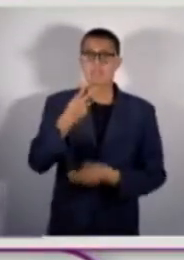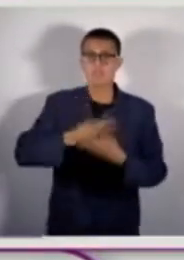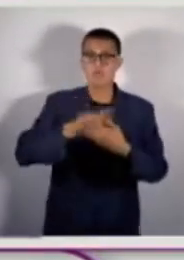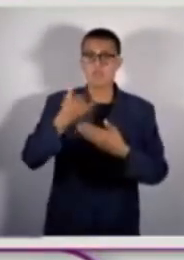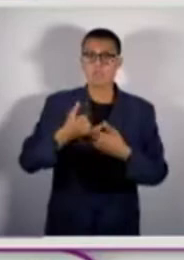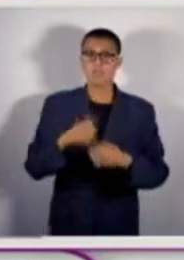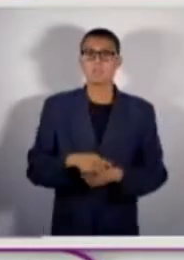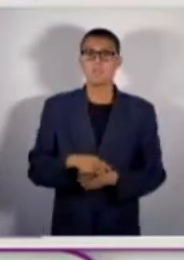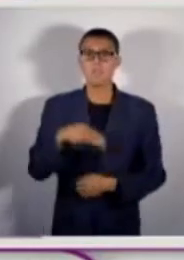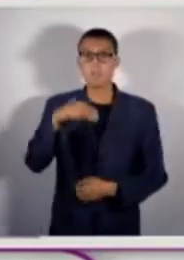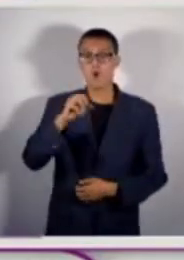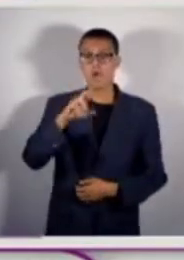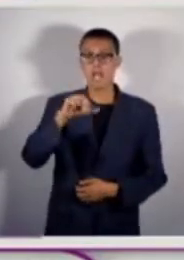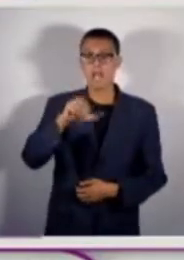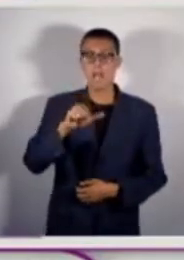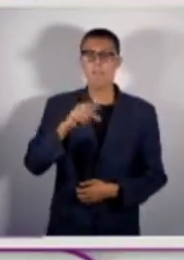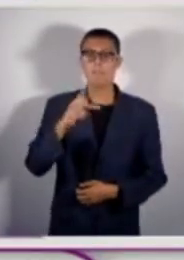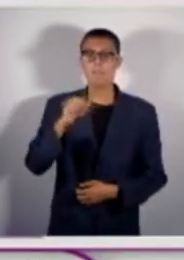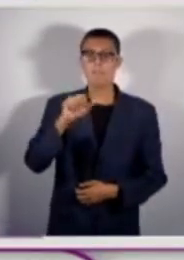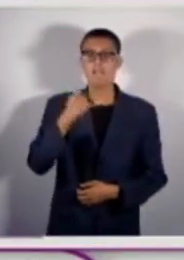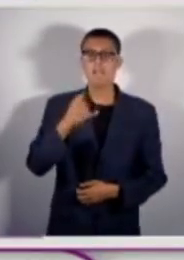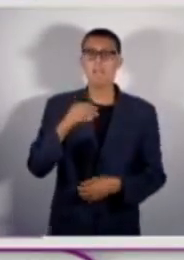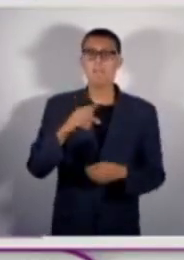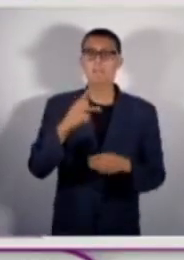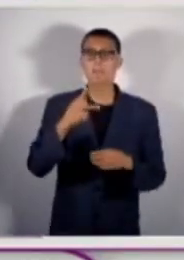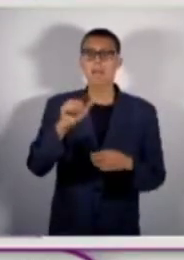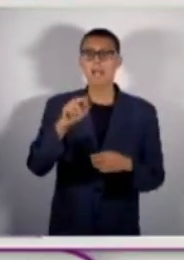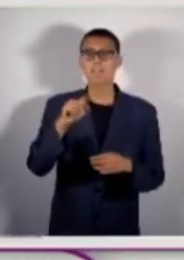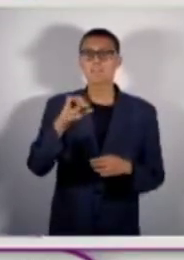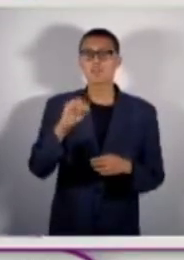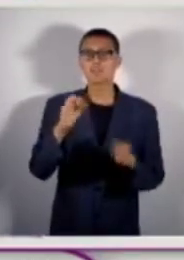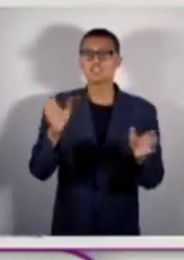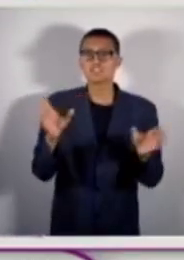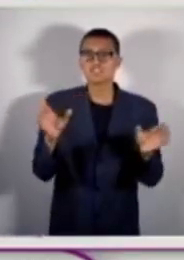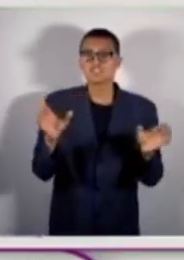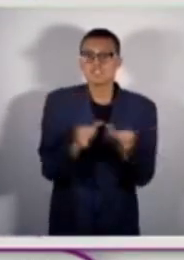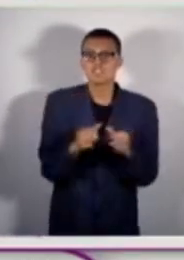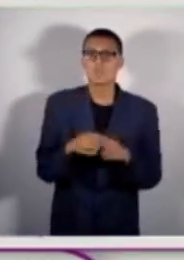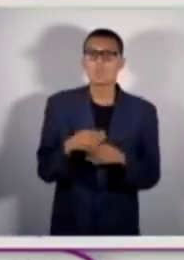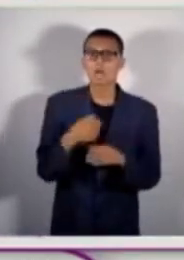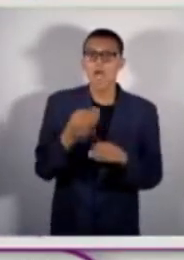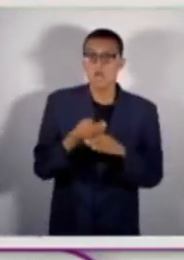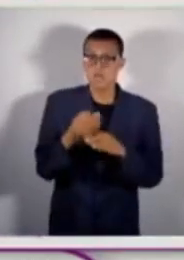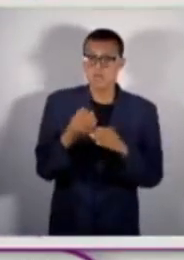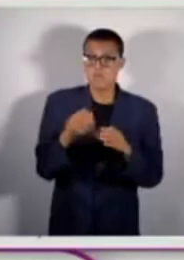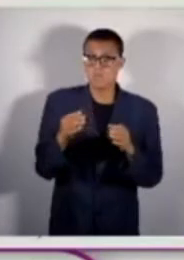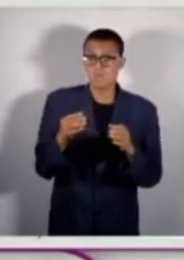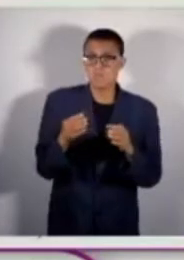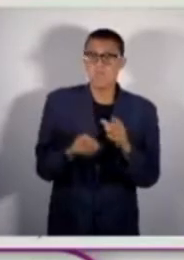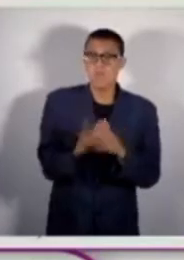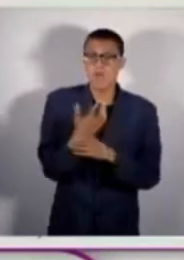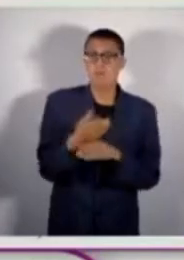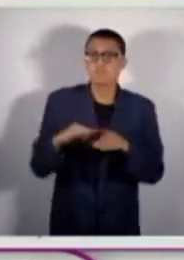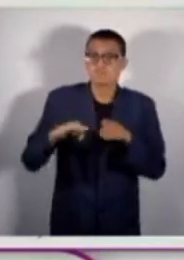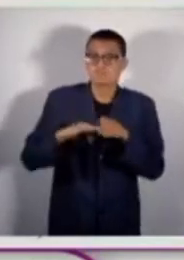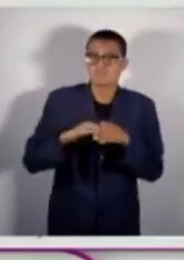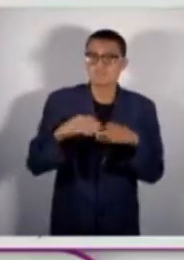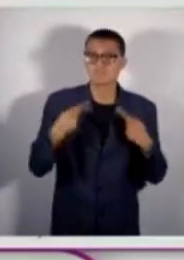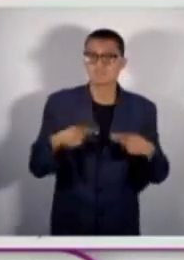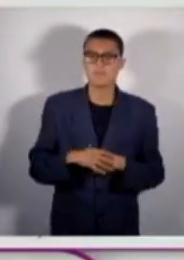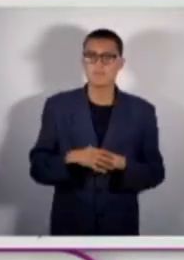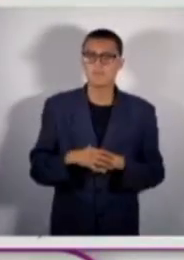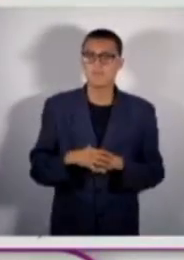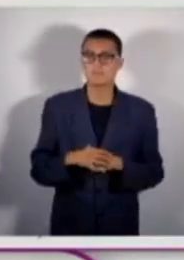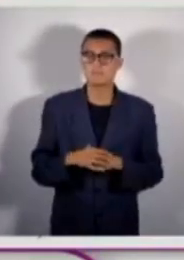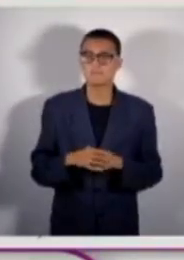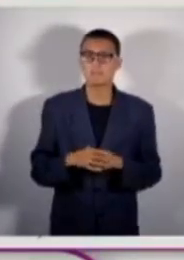Morena, el del PAN y el de los llamados partidos chiquitos. Pero somos pequeños porque somos nuevos y porque estamos más cerca de la gente. El tamaño nos lo